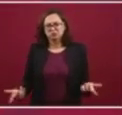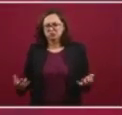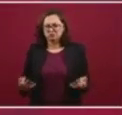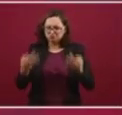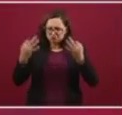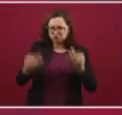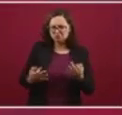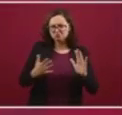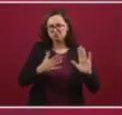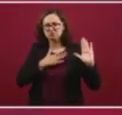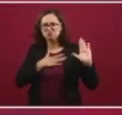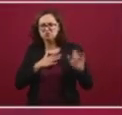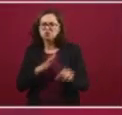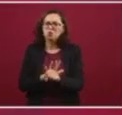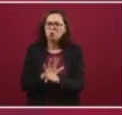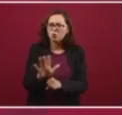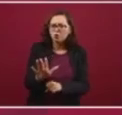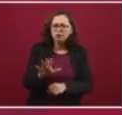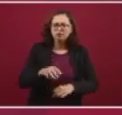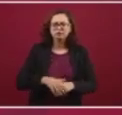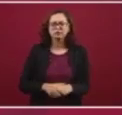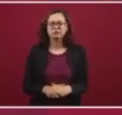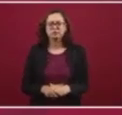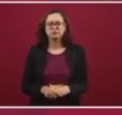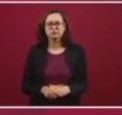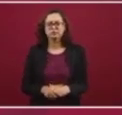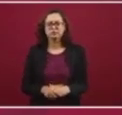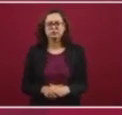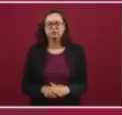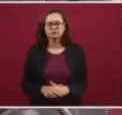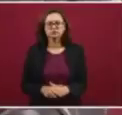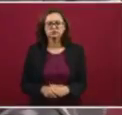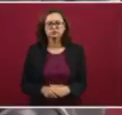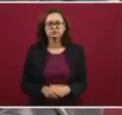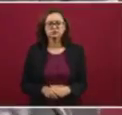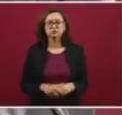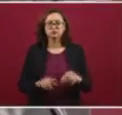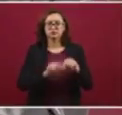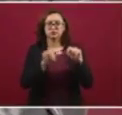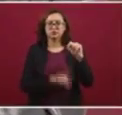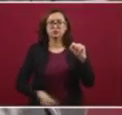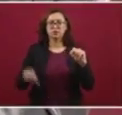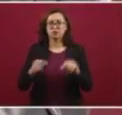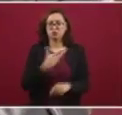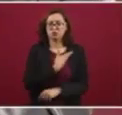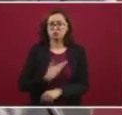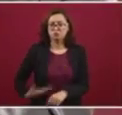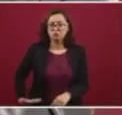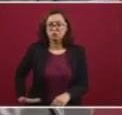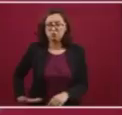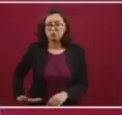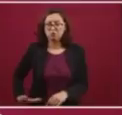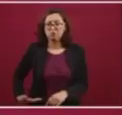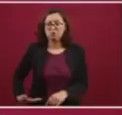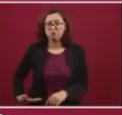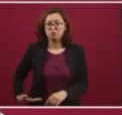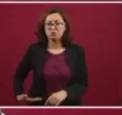Que la presidencia de la República no se